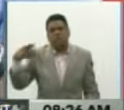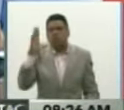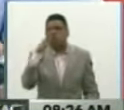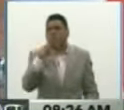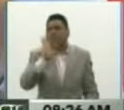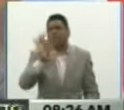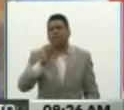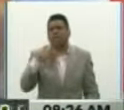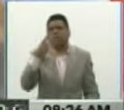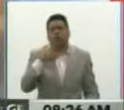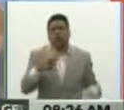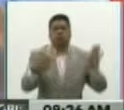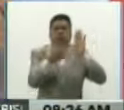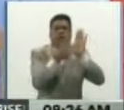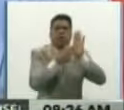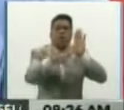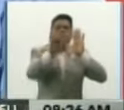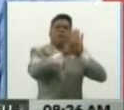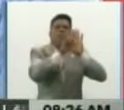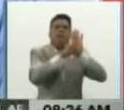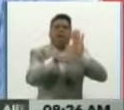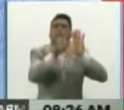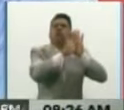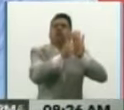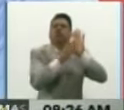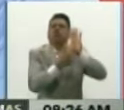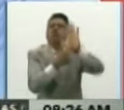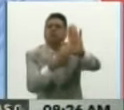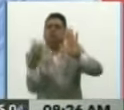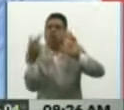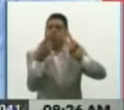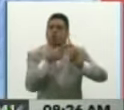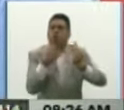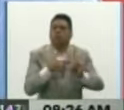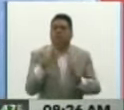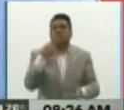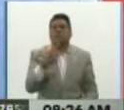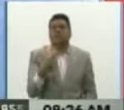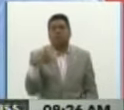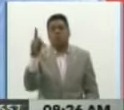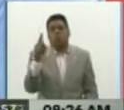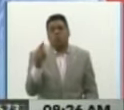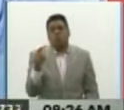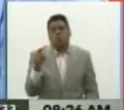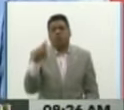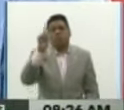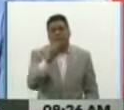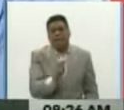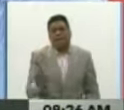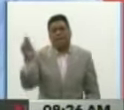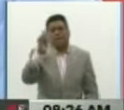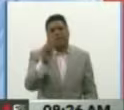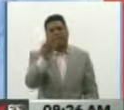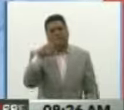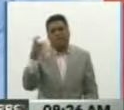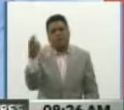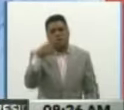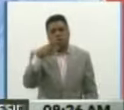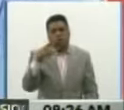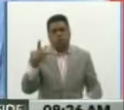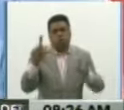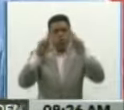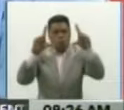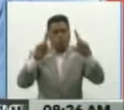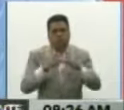una batalla con la Constitución y la Ley del Trabajo. Por eso le pedimos a Globovisión y a Televen que nos den el derecho a réplica, porque aquí está